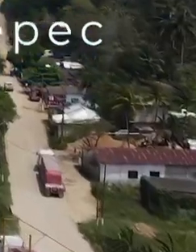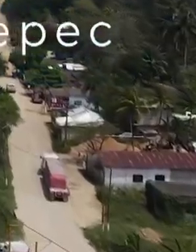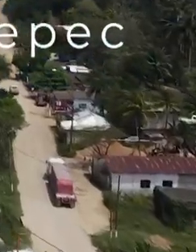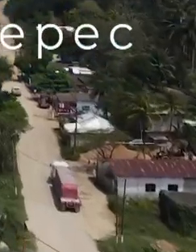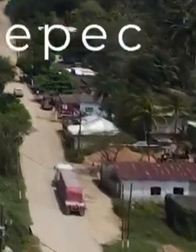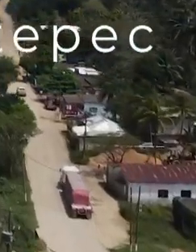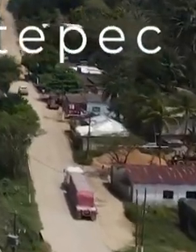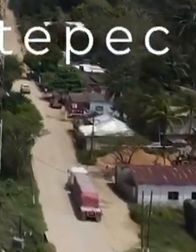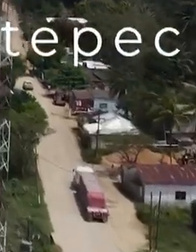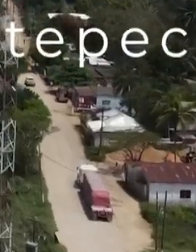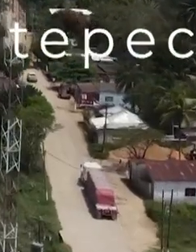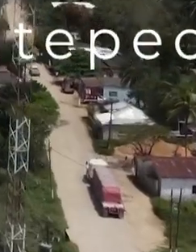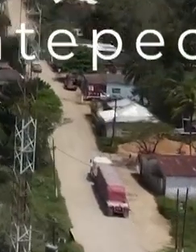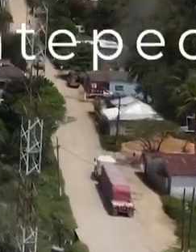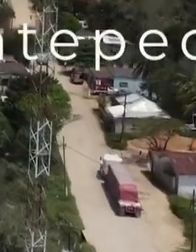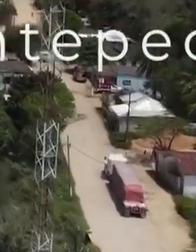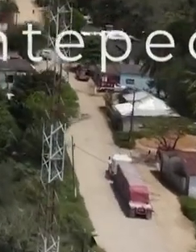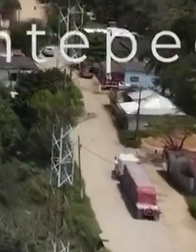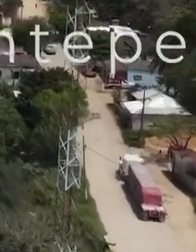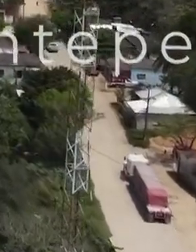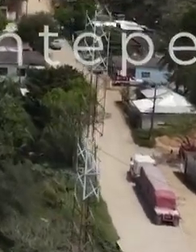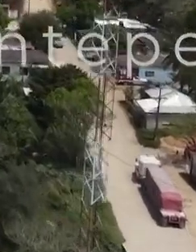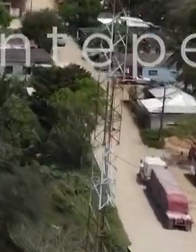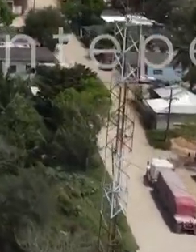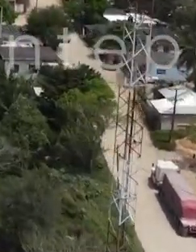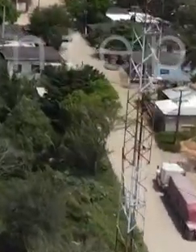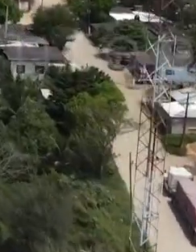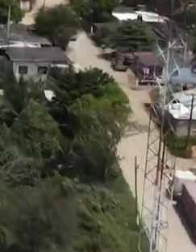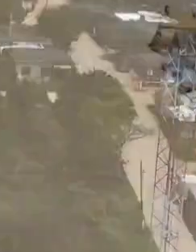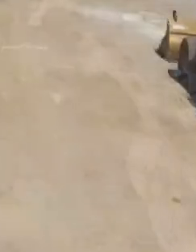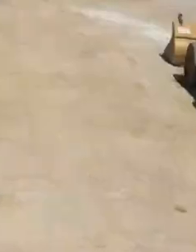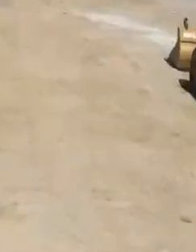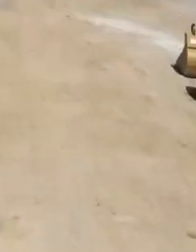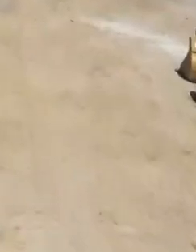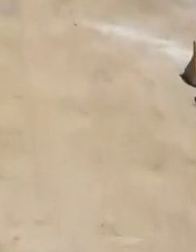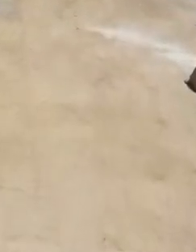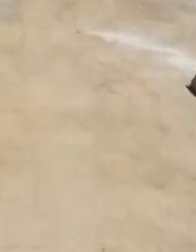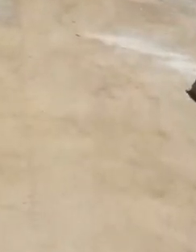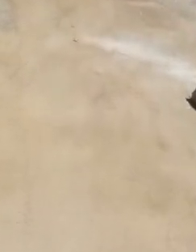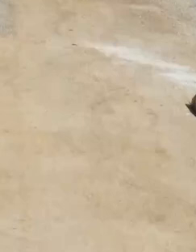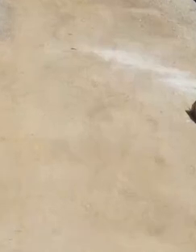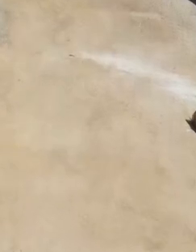Corredor Interoceánico del Istmo de Tehuantepec. Avances.